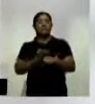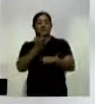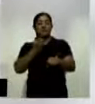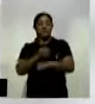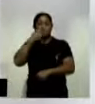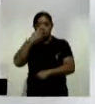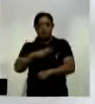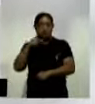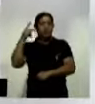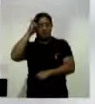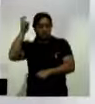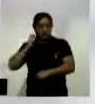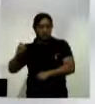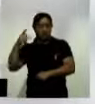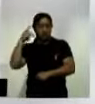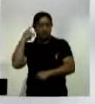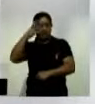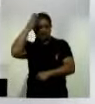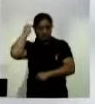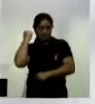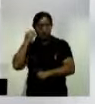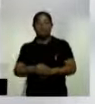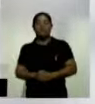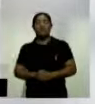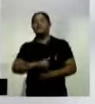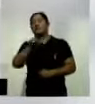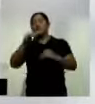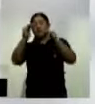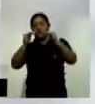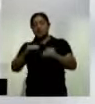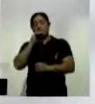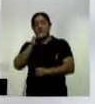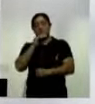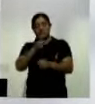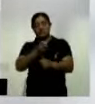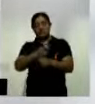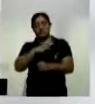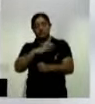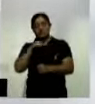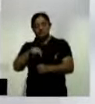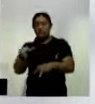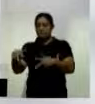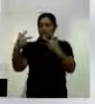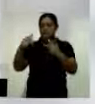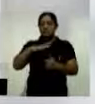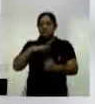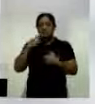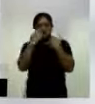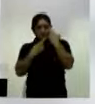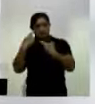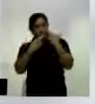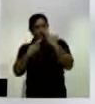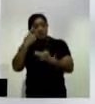Morelos. En un segundo mensaje publicó: en la videoconferencia revisamos protocolos de salud para la reactivación gradual de la